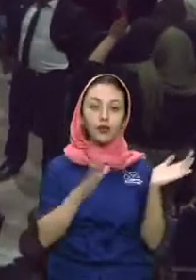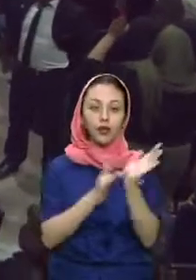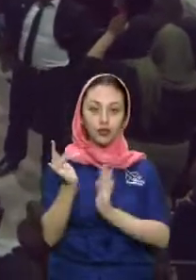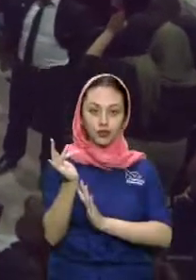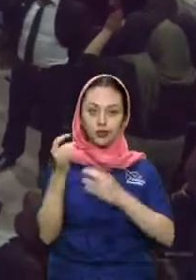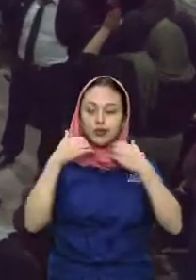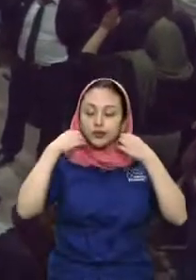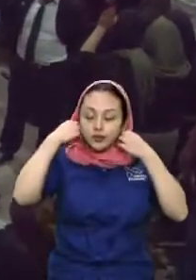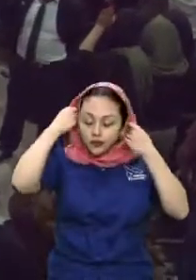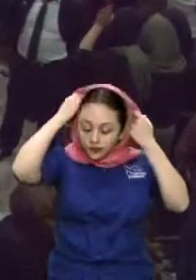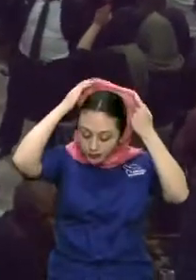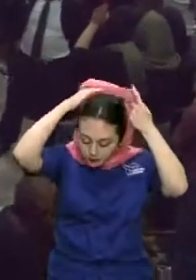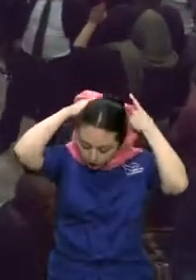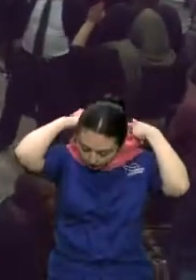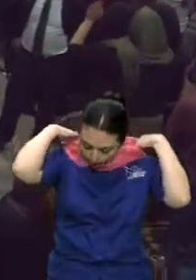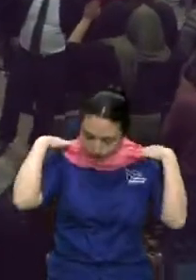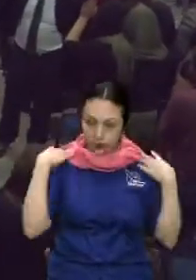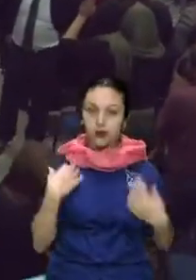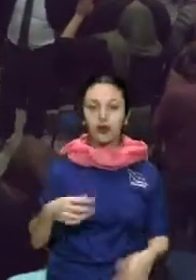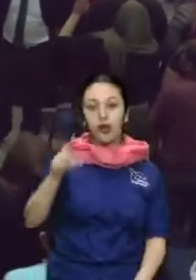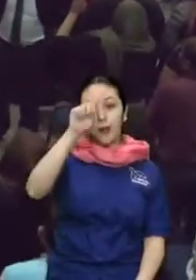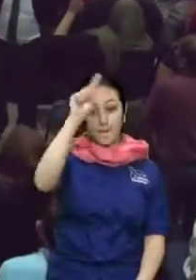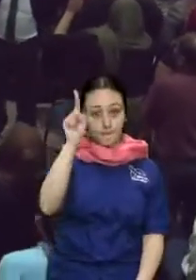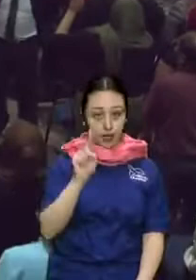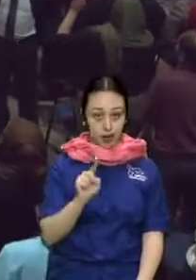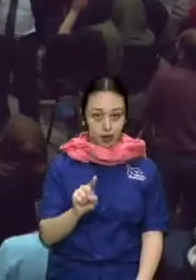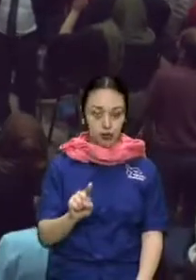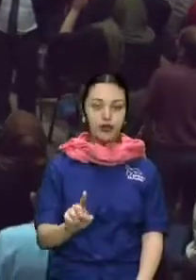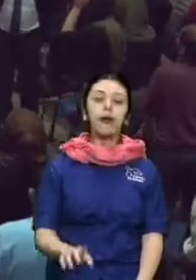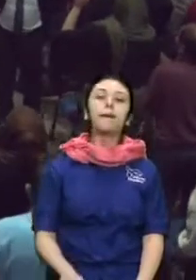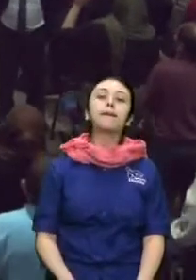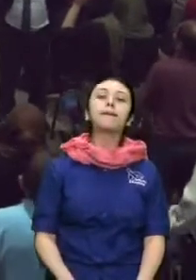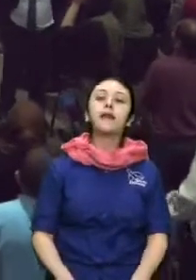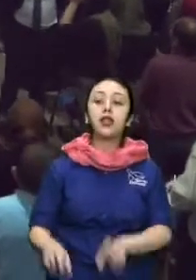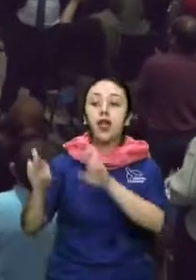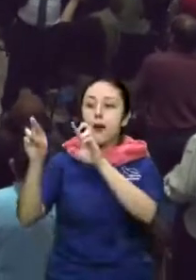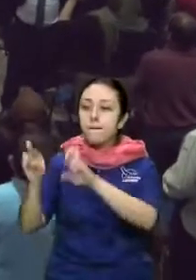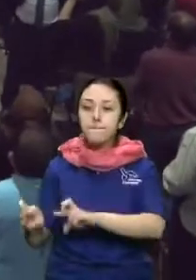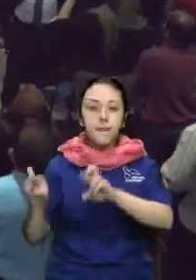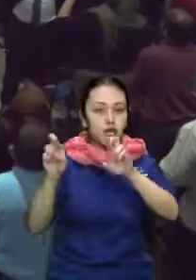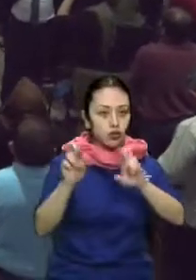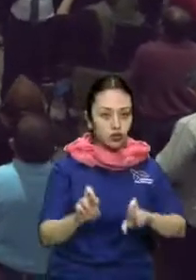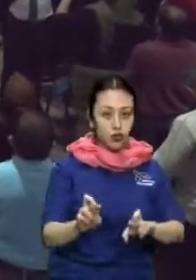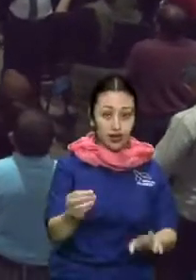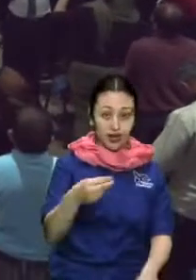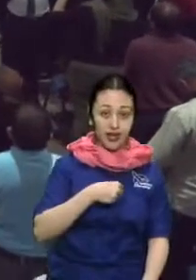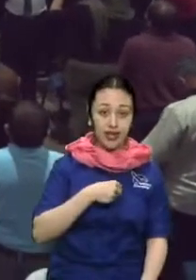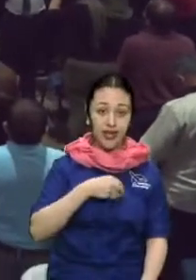Si hay alguien que quiera recibir a Jesucristo como su único y suficiente Salvador, véngase al